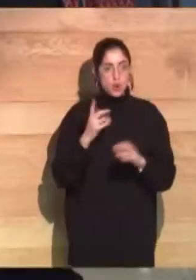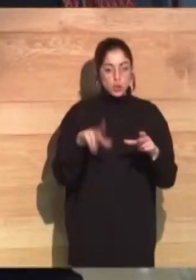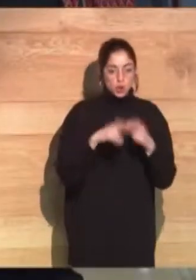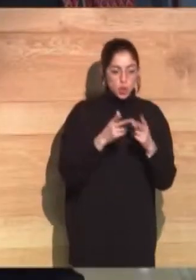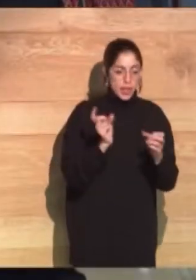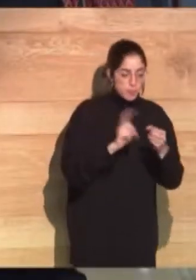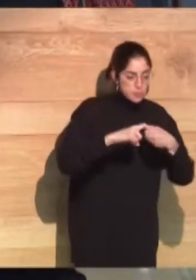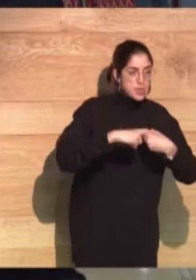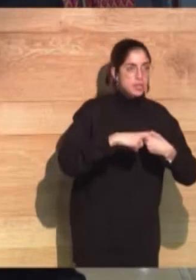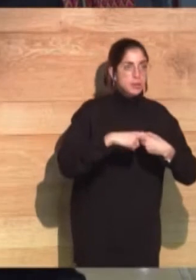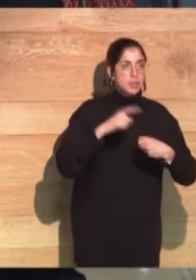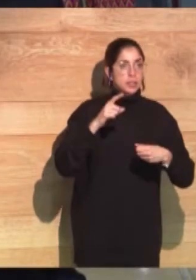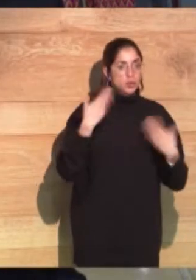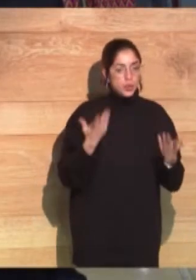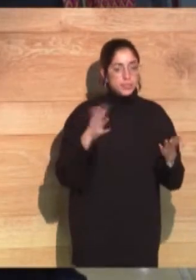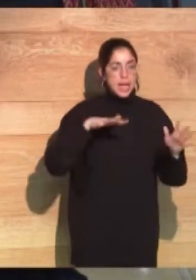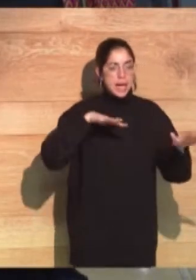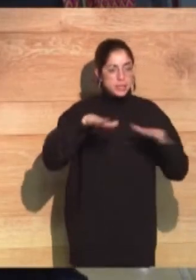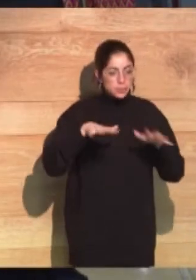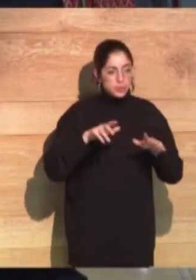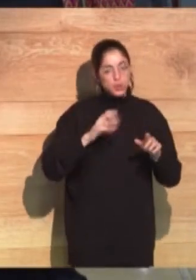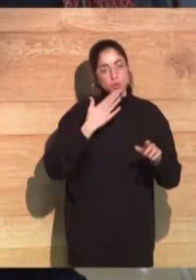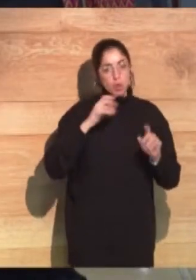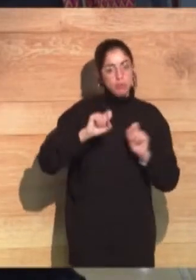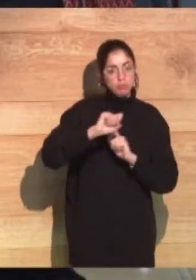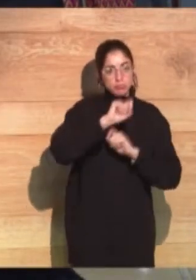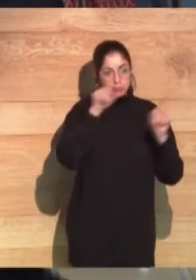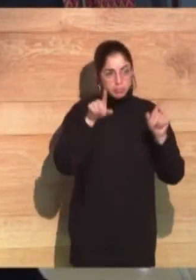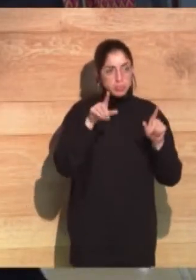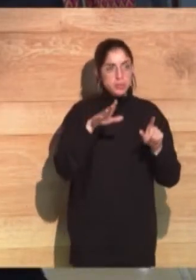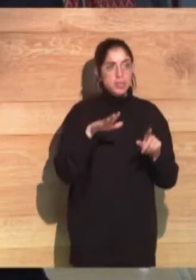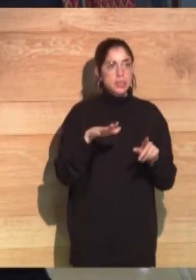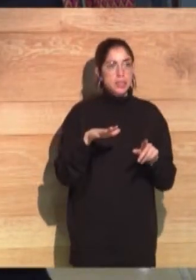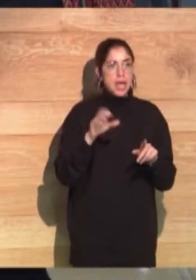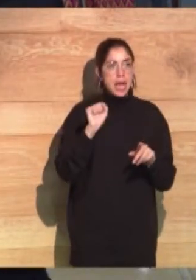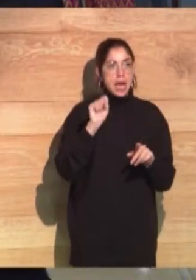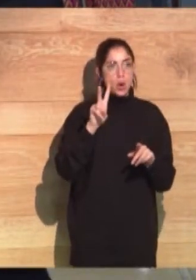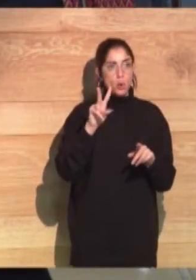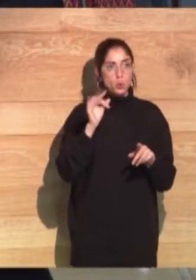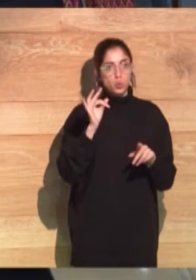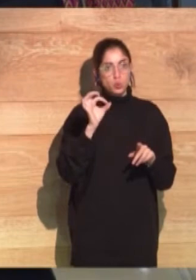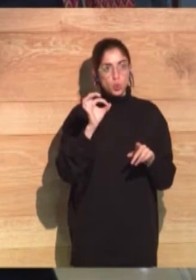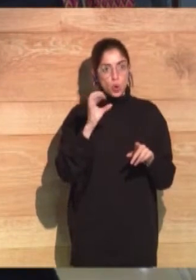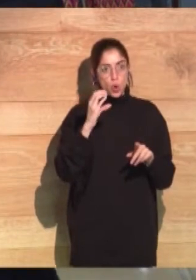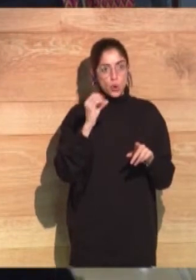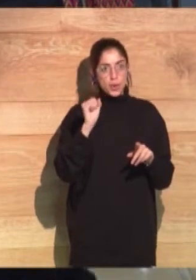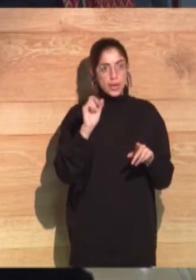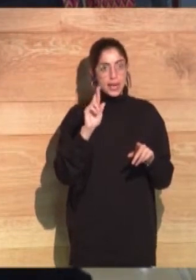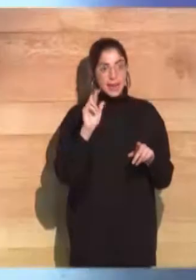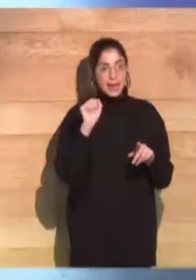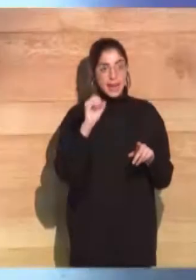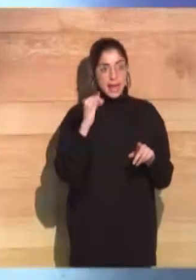sociedad, y el activismo está cuestionando las autocracias establecidas, y